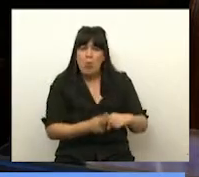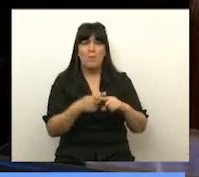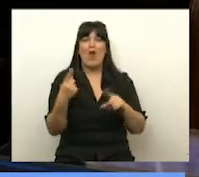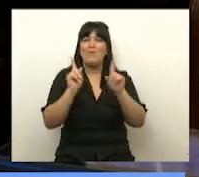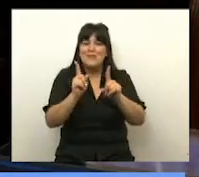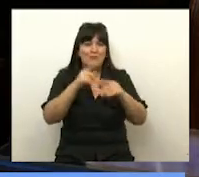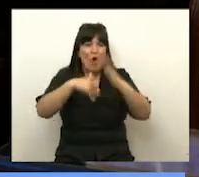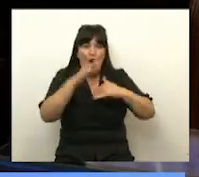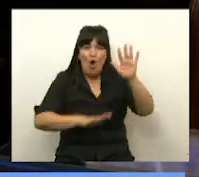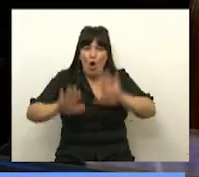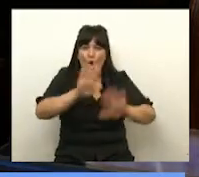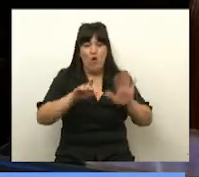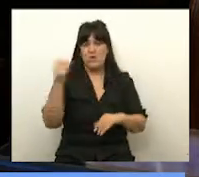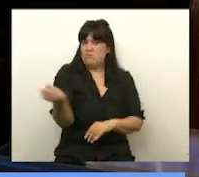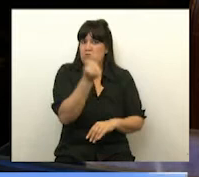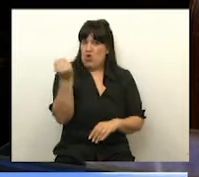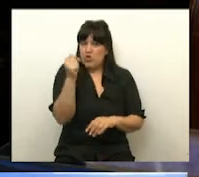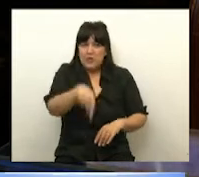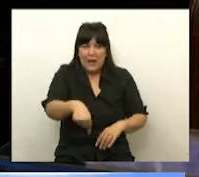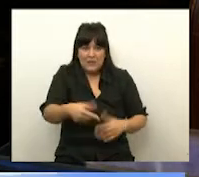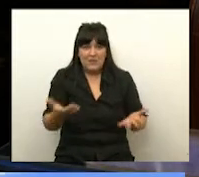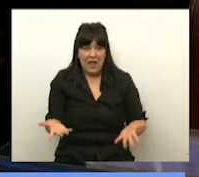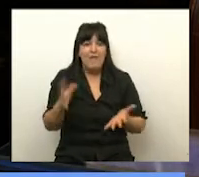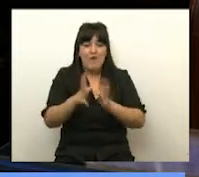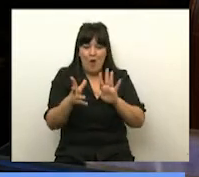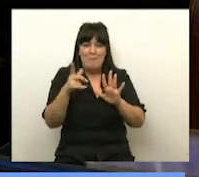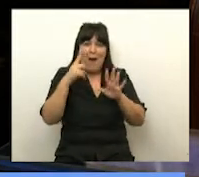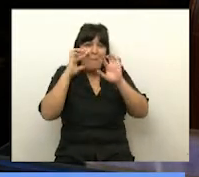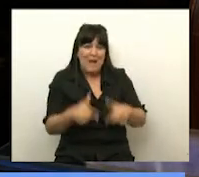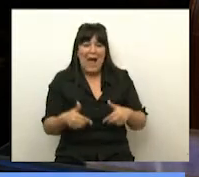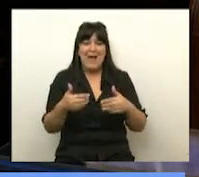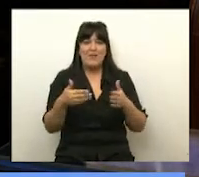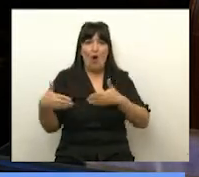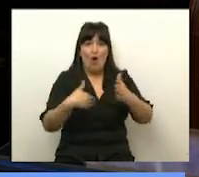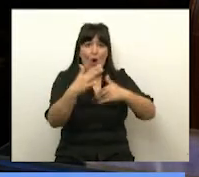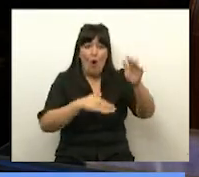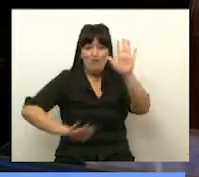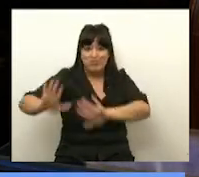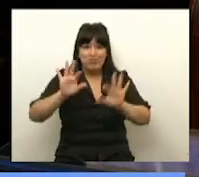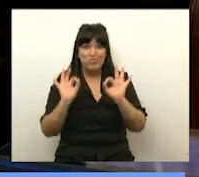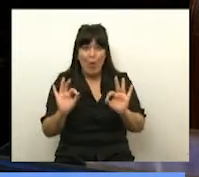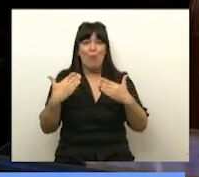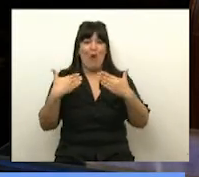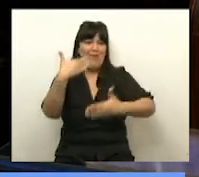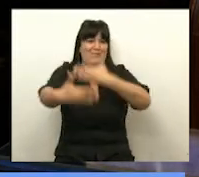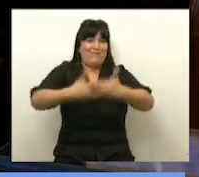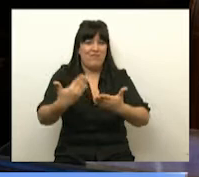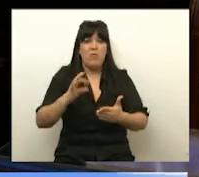obras que forman parte de nuestra estrategia de crecimiento y a las que no le podemos encontrar la vuelta hace muchísimos años